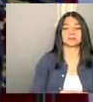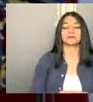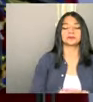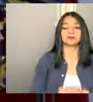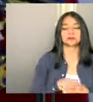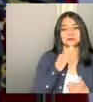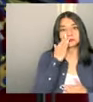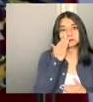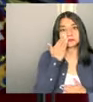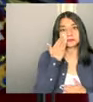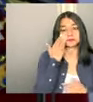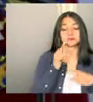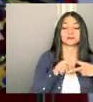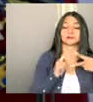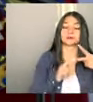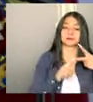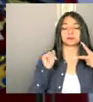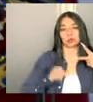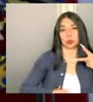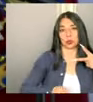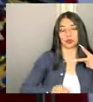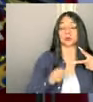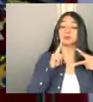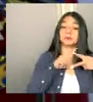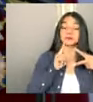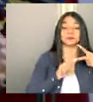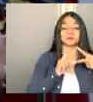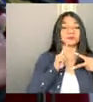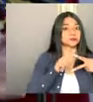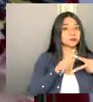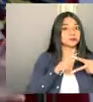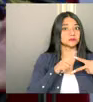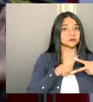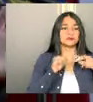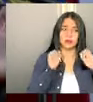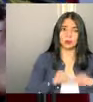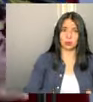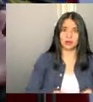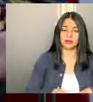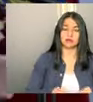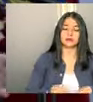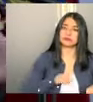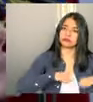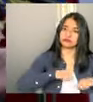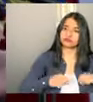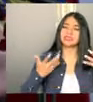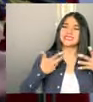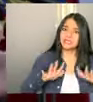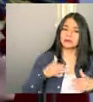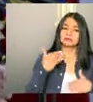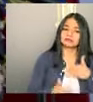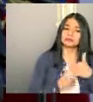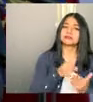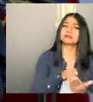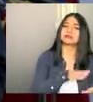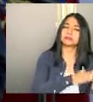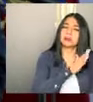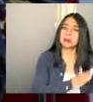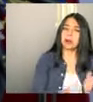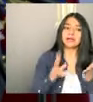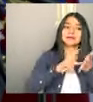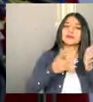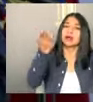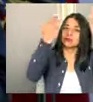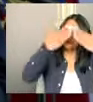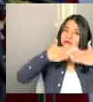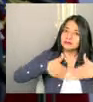dos, esas decisiones pueden ir en dos sentidos. La una es permitir que lo que se viene ejecutando de manera planificada se termine de